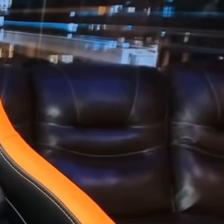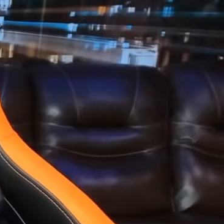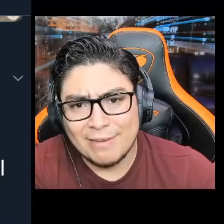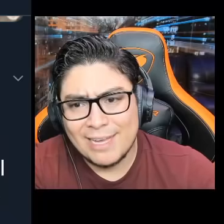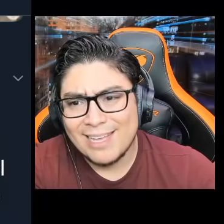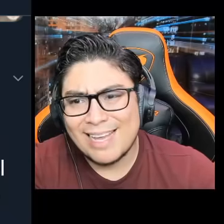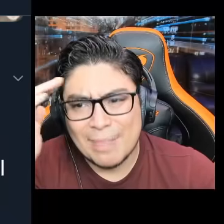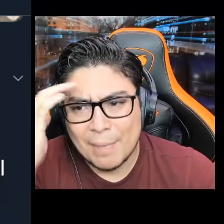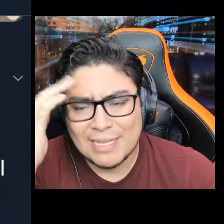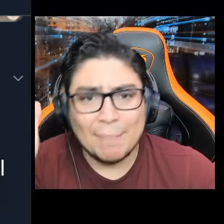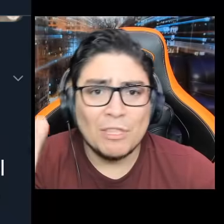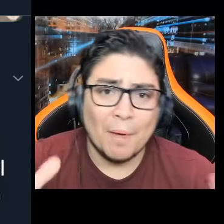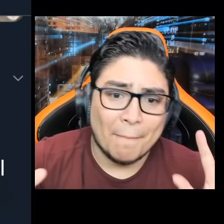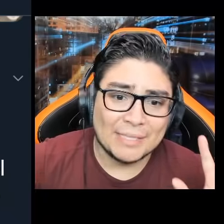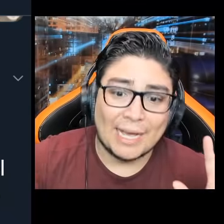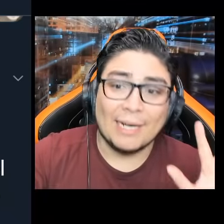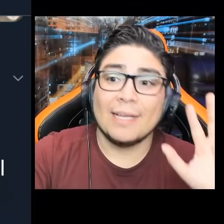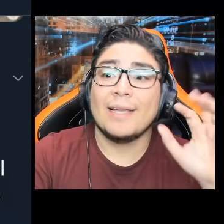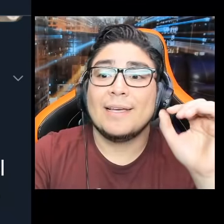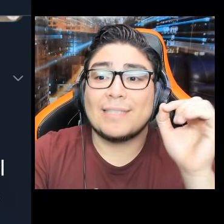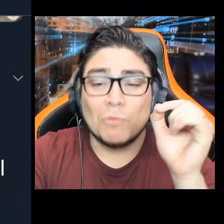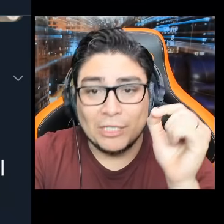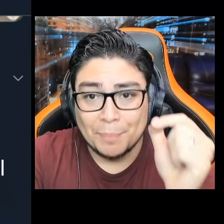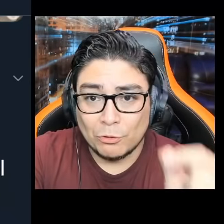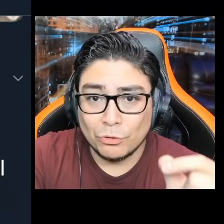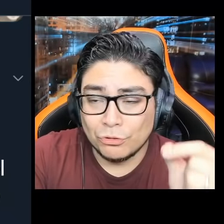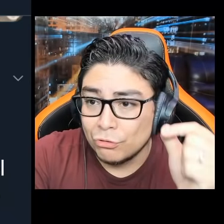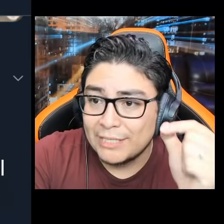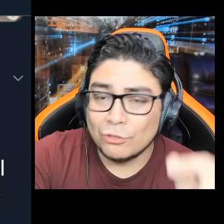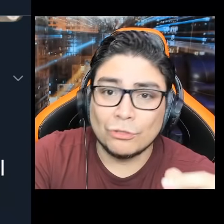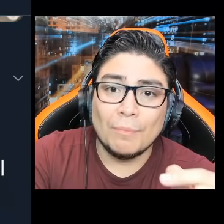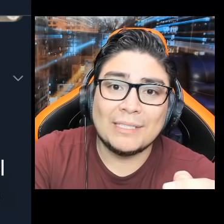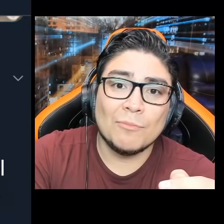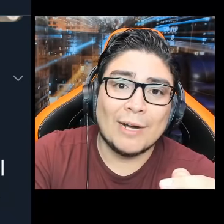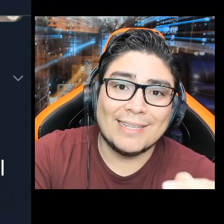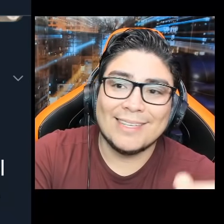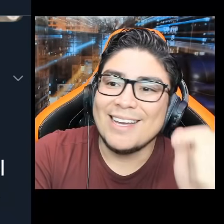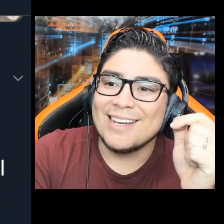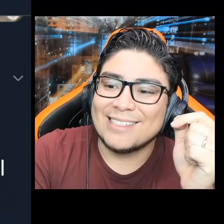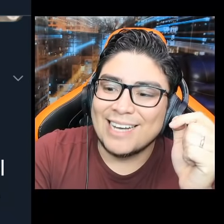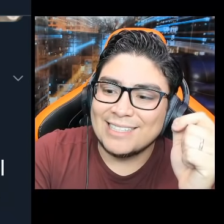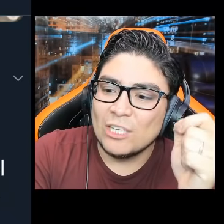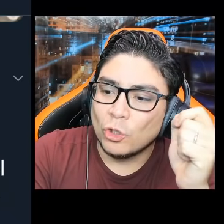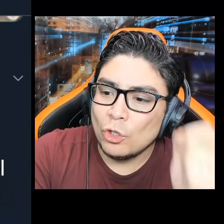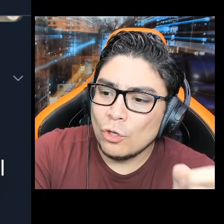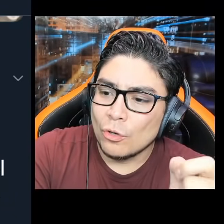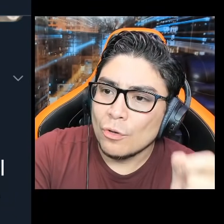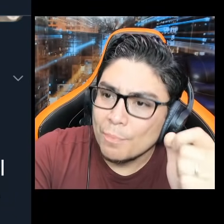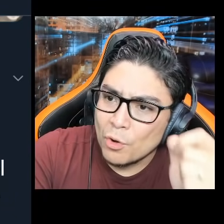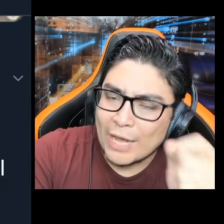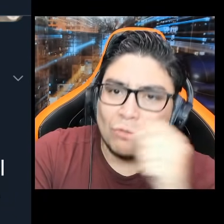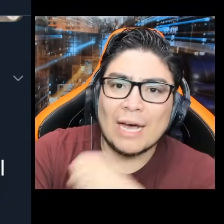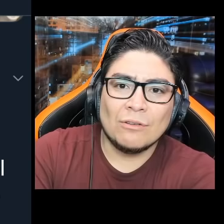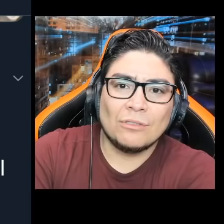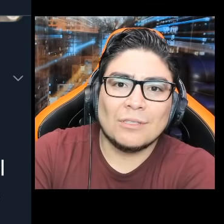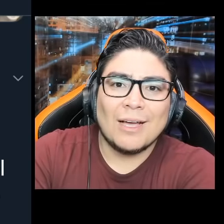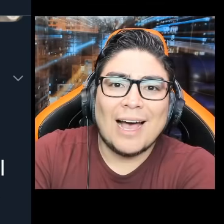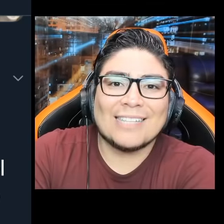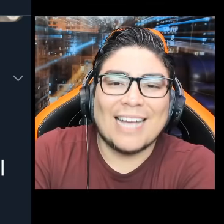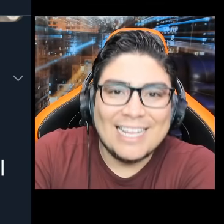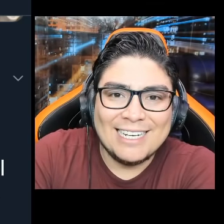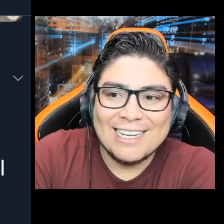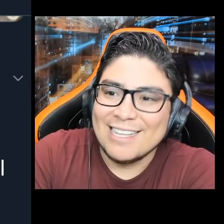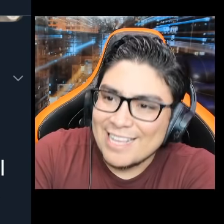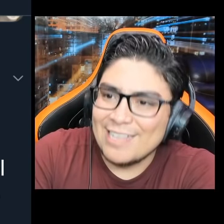es invencible, déjate pensar, a mí no me va a pasar. Y seamos respetuosos con estos hombres y mujeres que están haciendo todo por ayudarnos